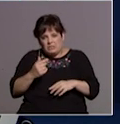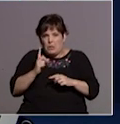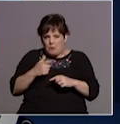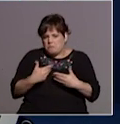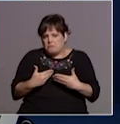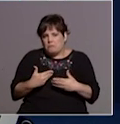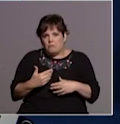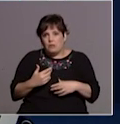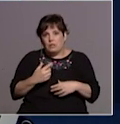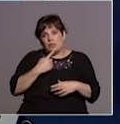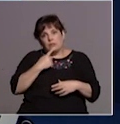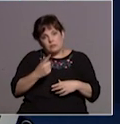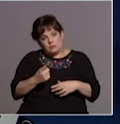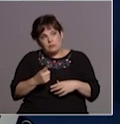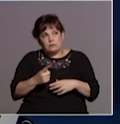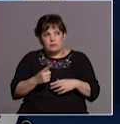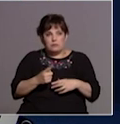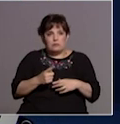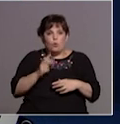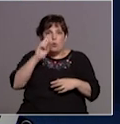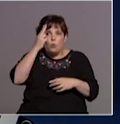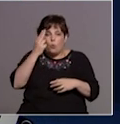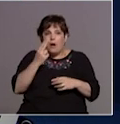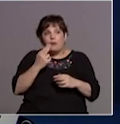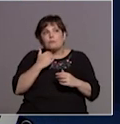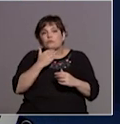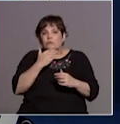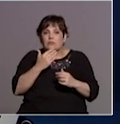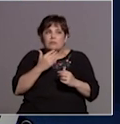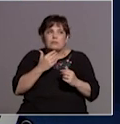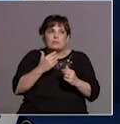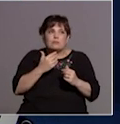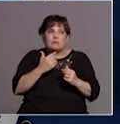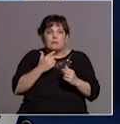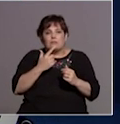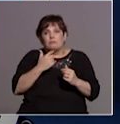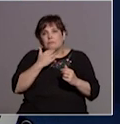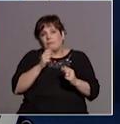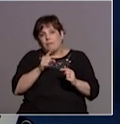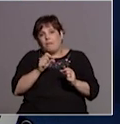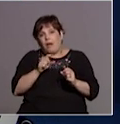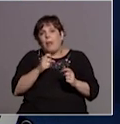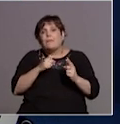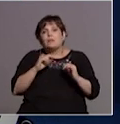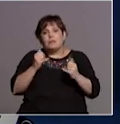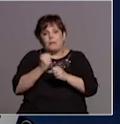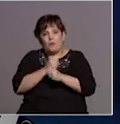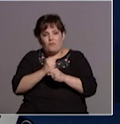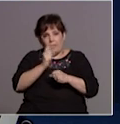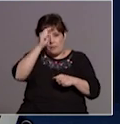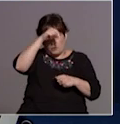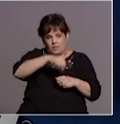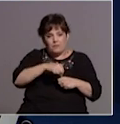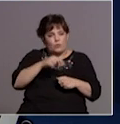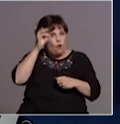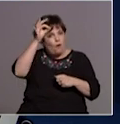hay que decirlo bueno de pronto para uruguay es una noticia al agua genia que fue aprobada acá en montevideo en una